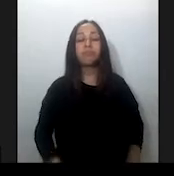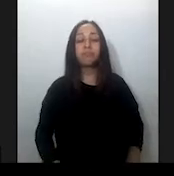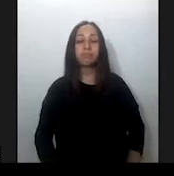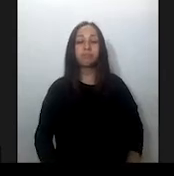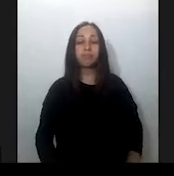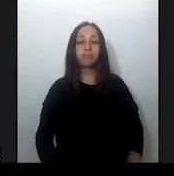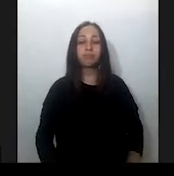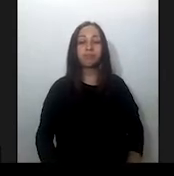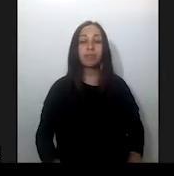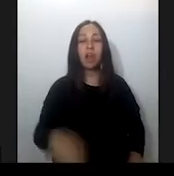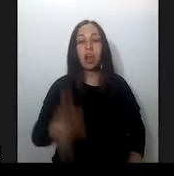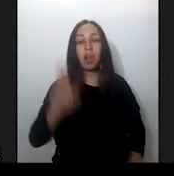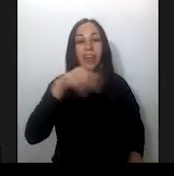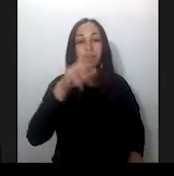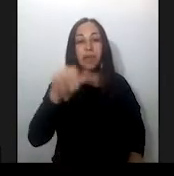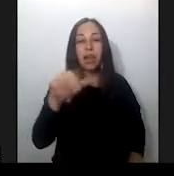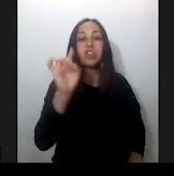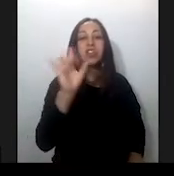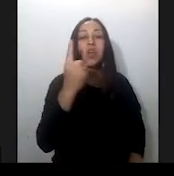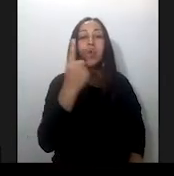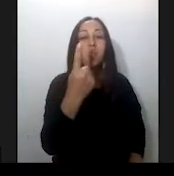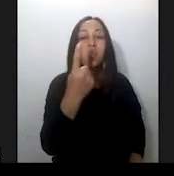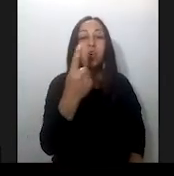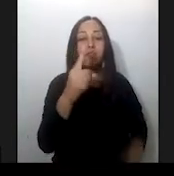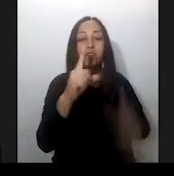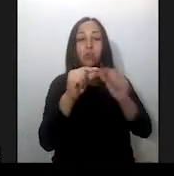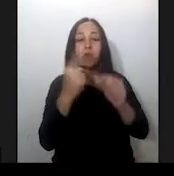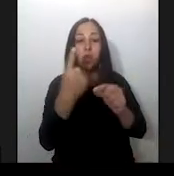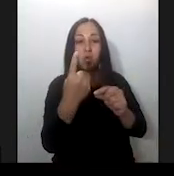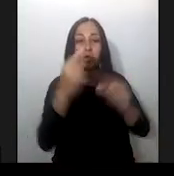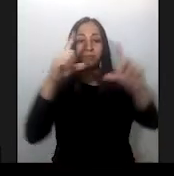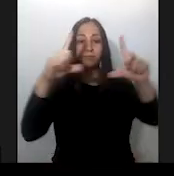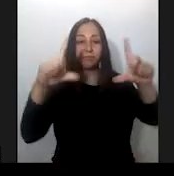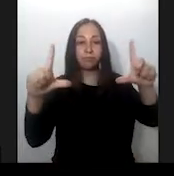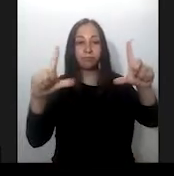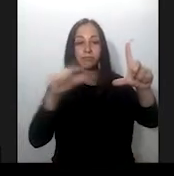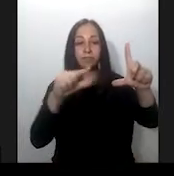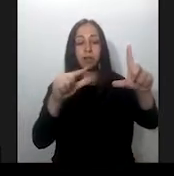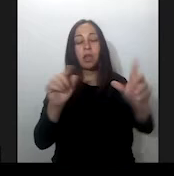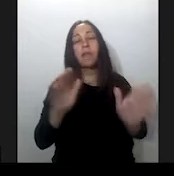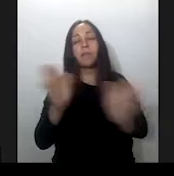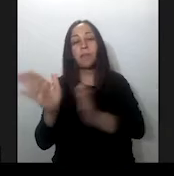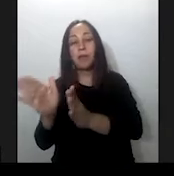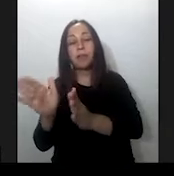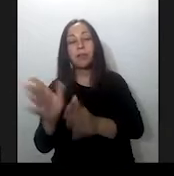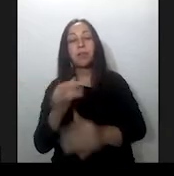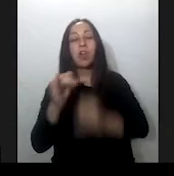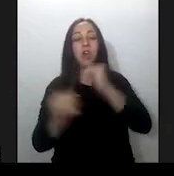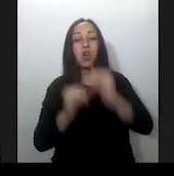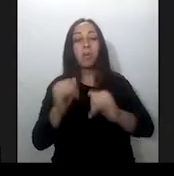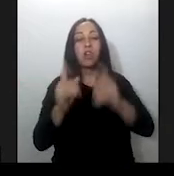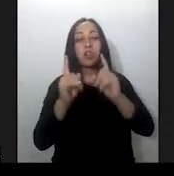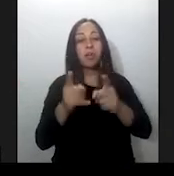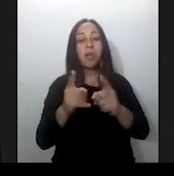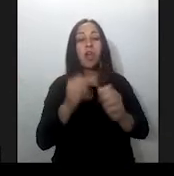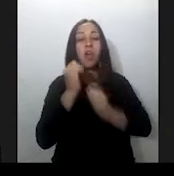En este caso vamos a eliminarla y nos vamos a quedar solo con la hoja número 1. Por otro lado, chicos, comentarles